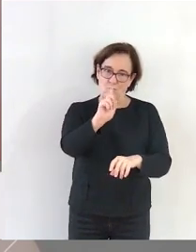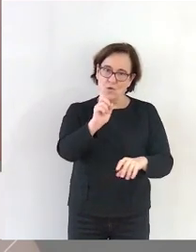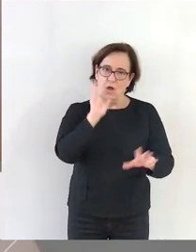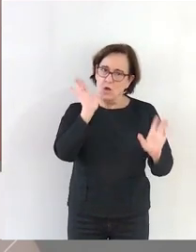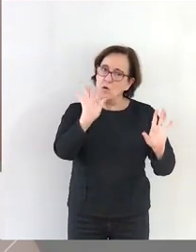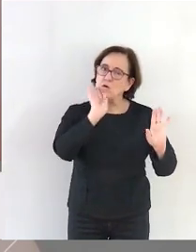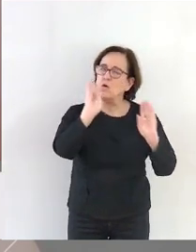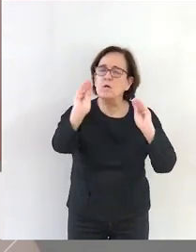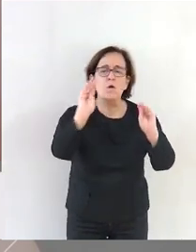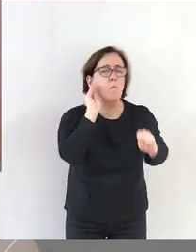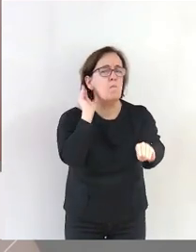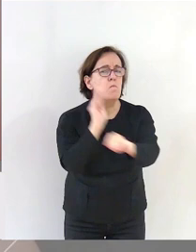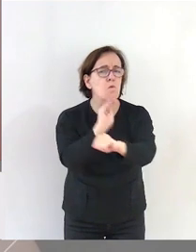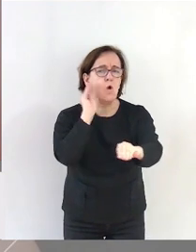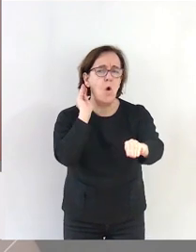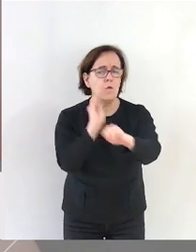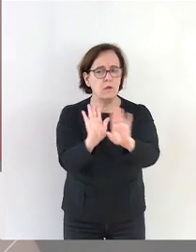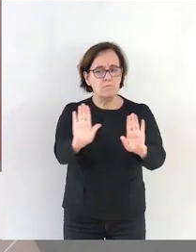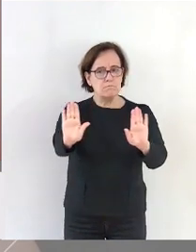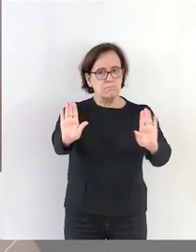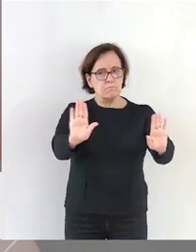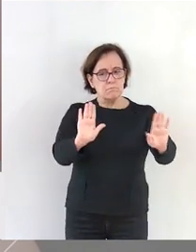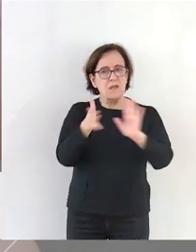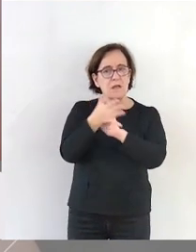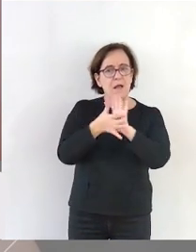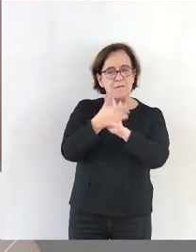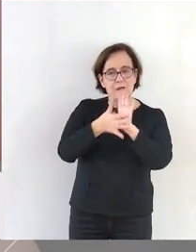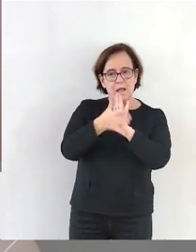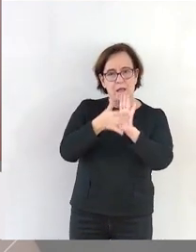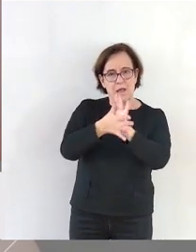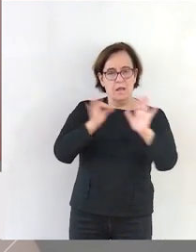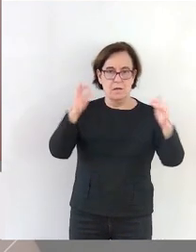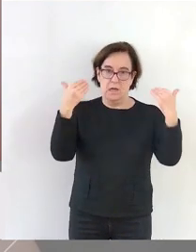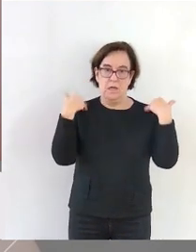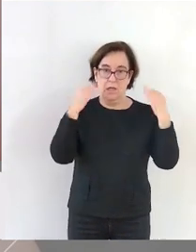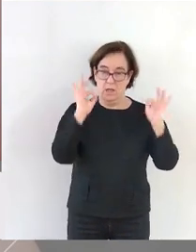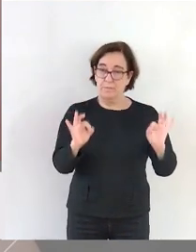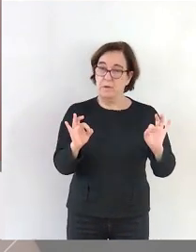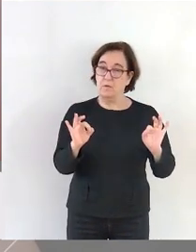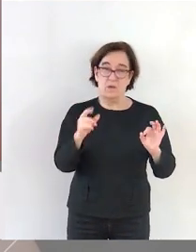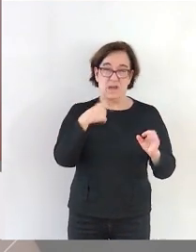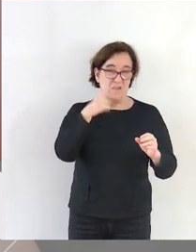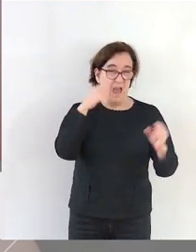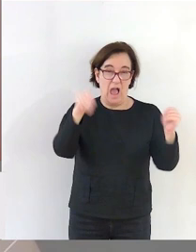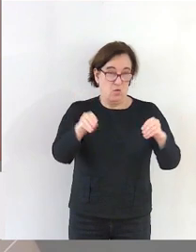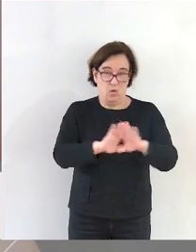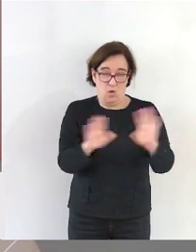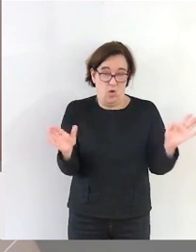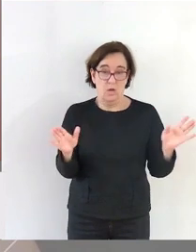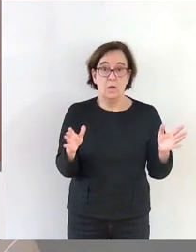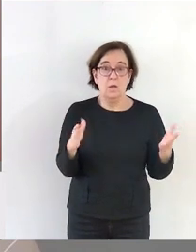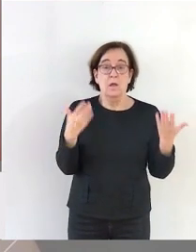cauta muy muy muy moderadas siempre de desplazamiento interno lo cual es absurdo porque claro